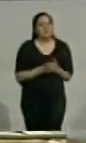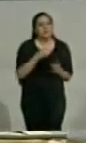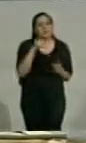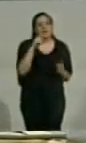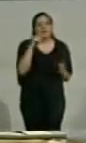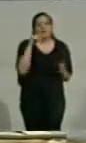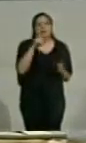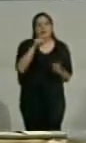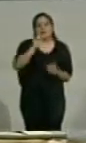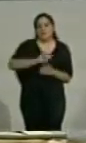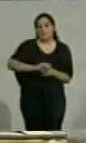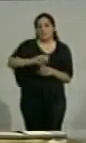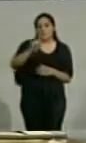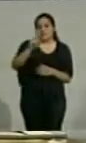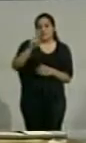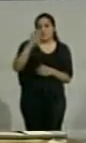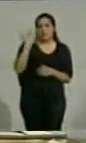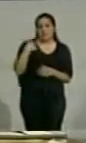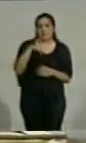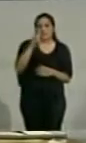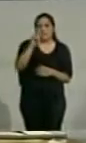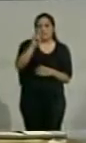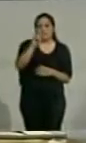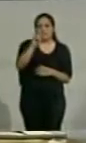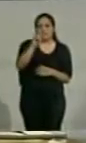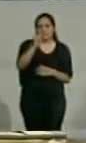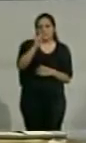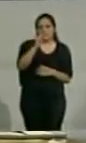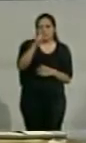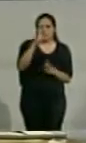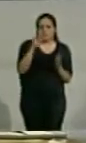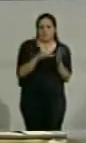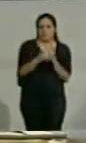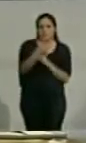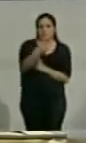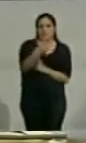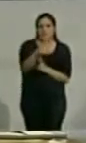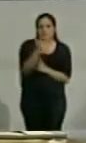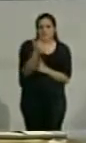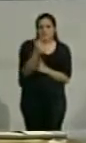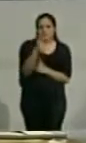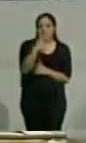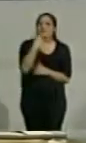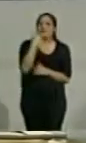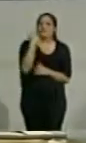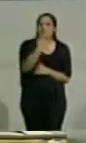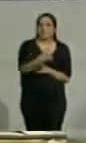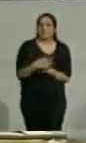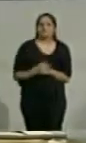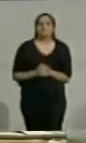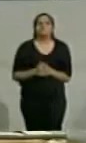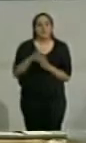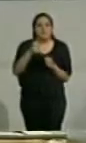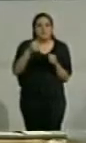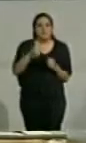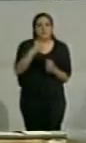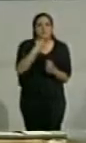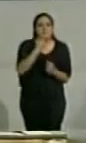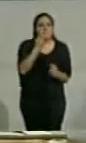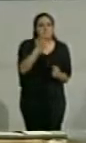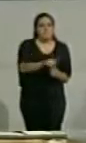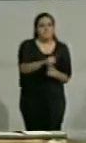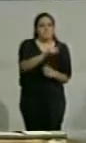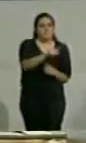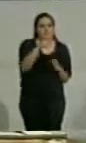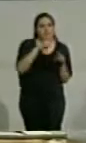en un reportaje especial publicado en su edición del 30 de septiembre de 2013, denunció en forma firme los bonos